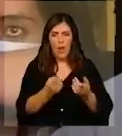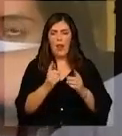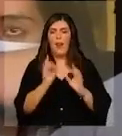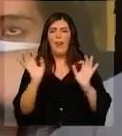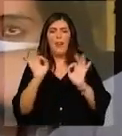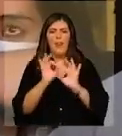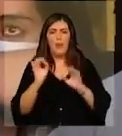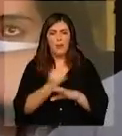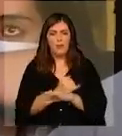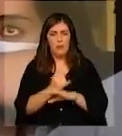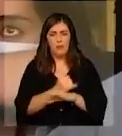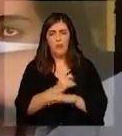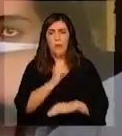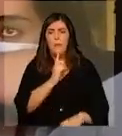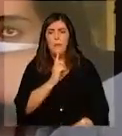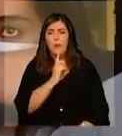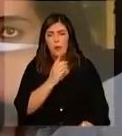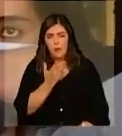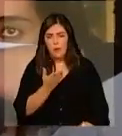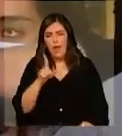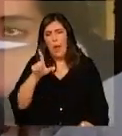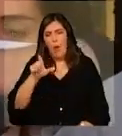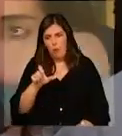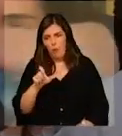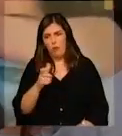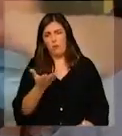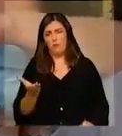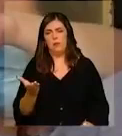ninguna institución política, por supuesto,